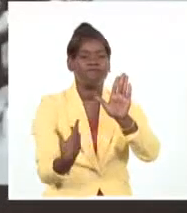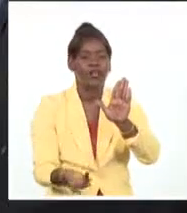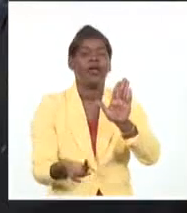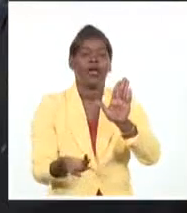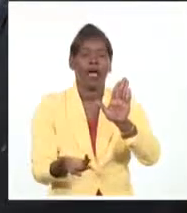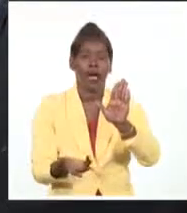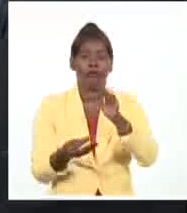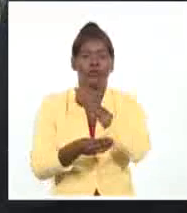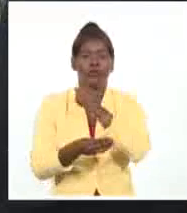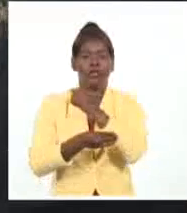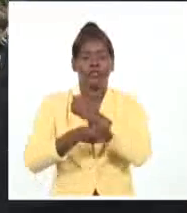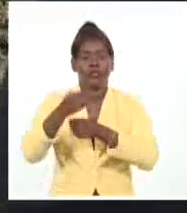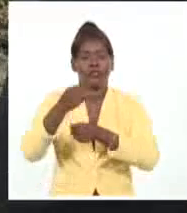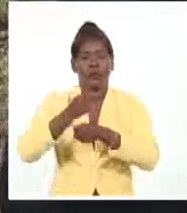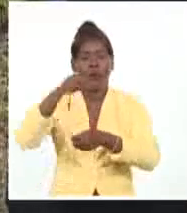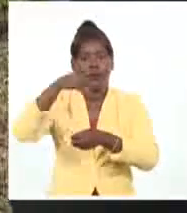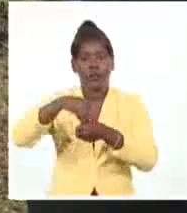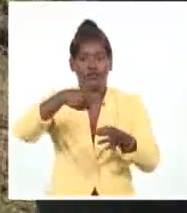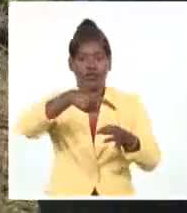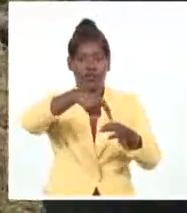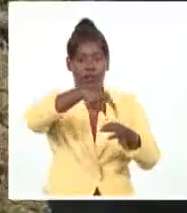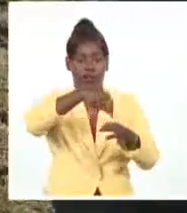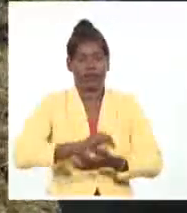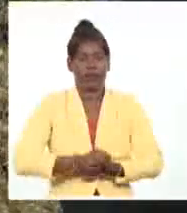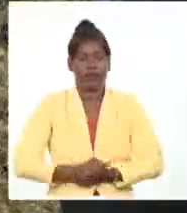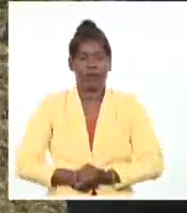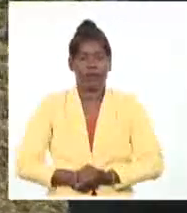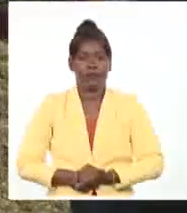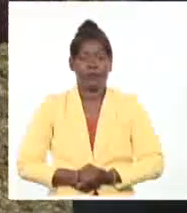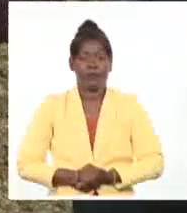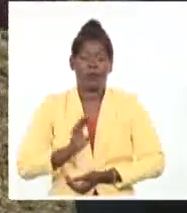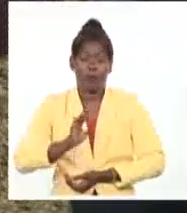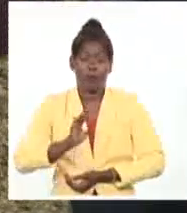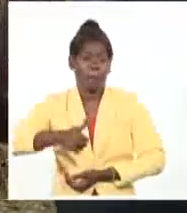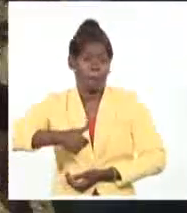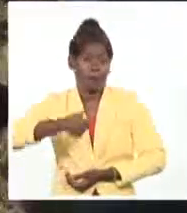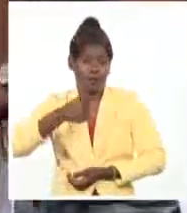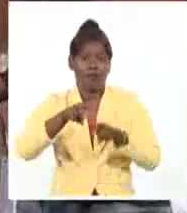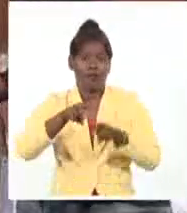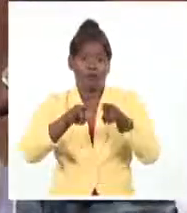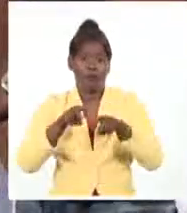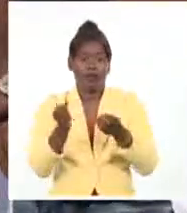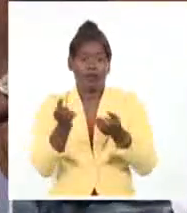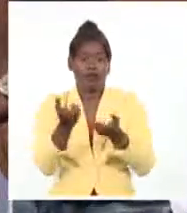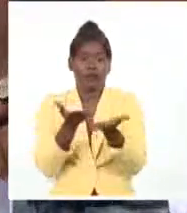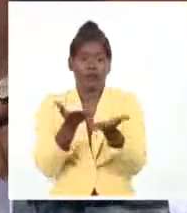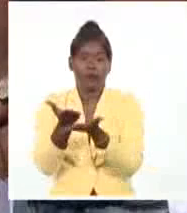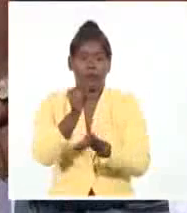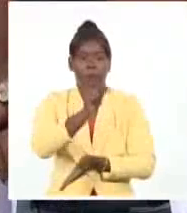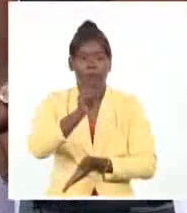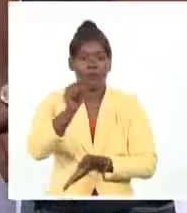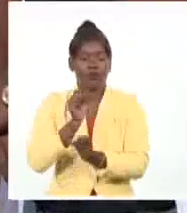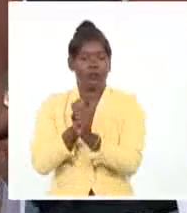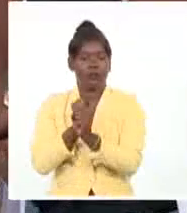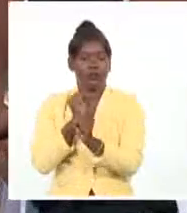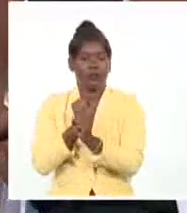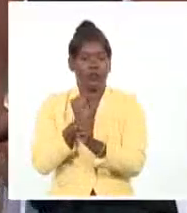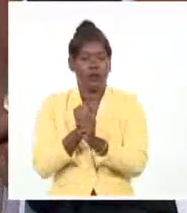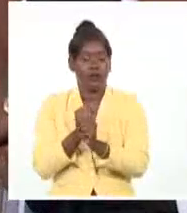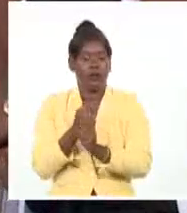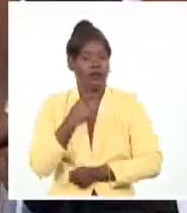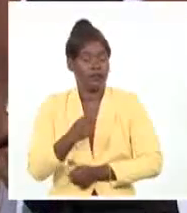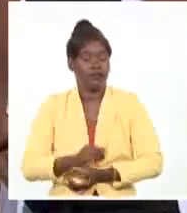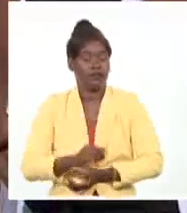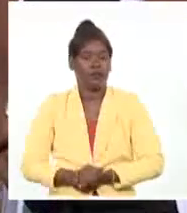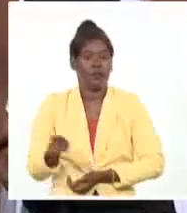local. Con anterioridad, Esteban Lasso intercambió con diferentes colectivos laborales en los que llamó a un mayor empleo de las medidas destinadas